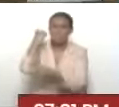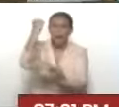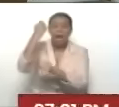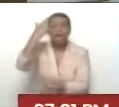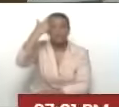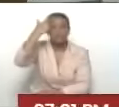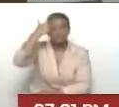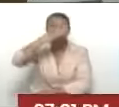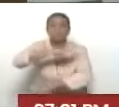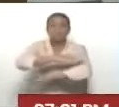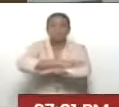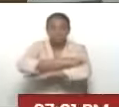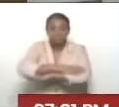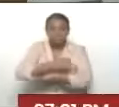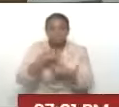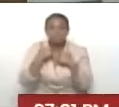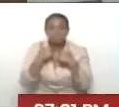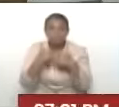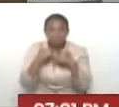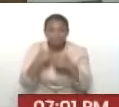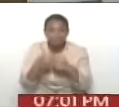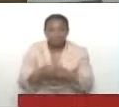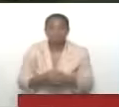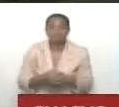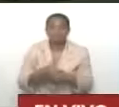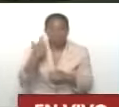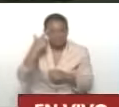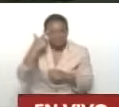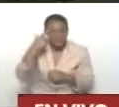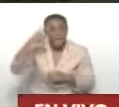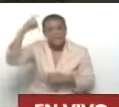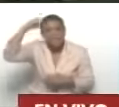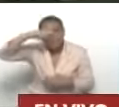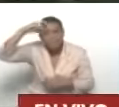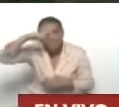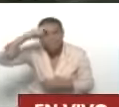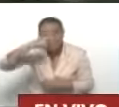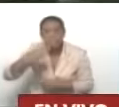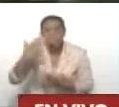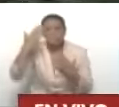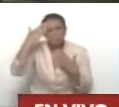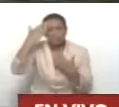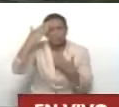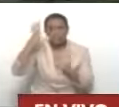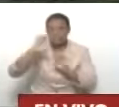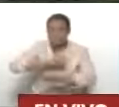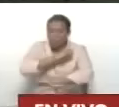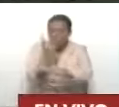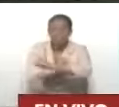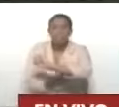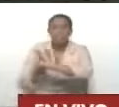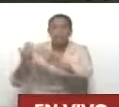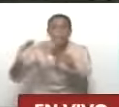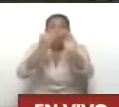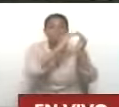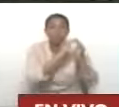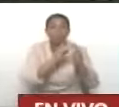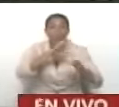conciencia, de sabiduría y de fuerza popular.